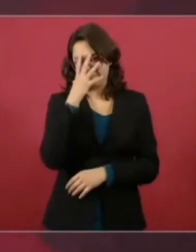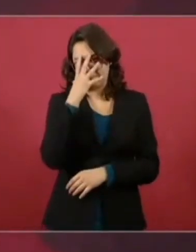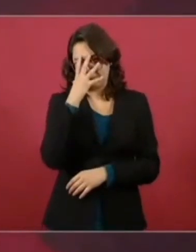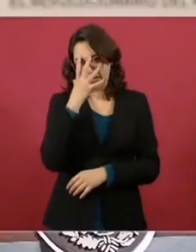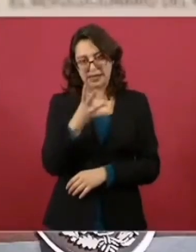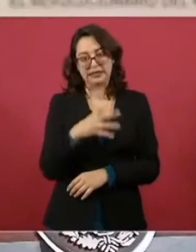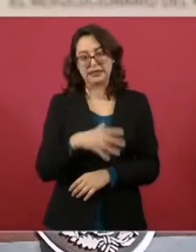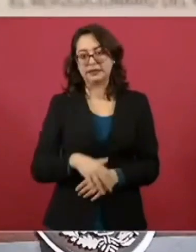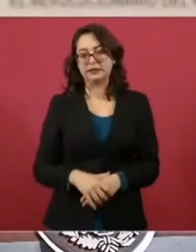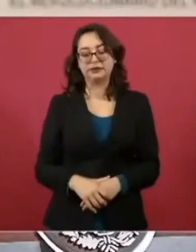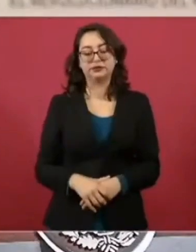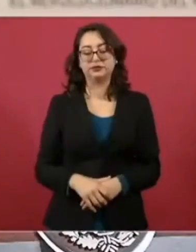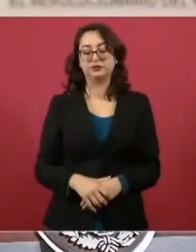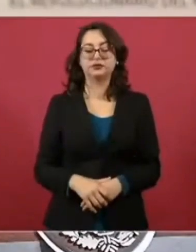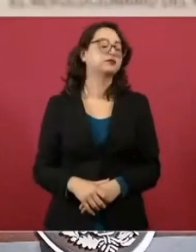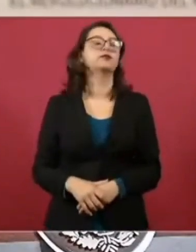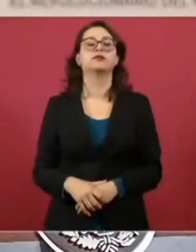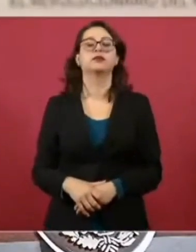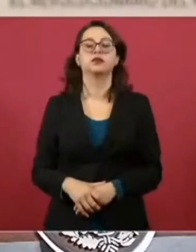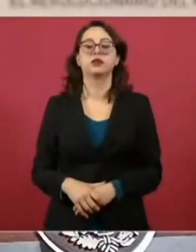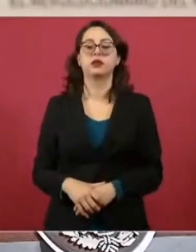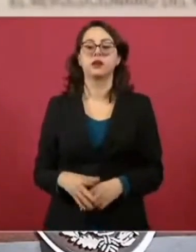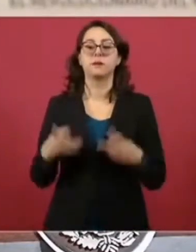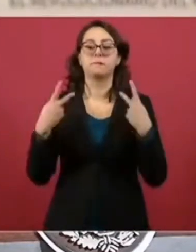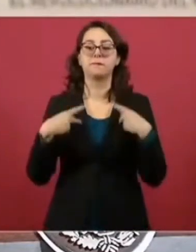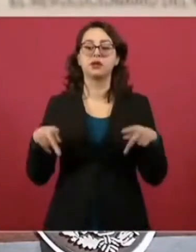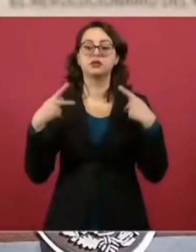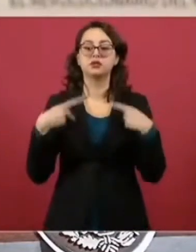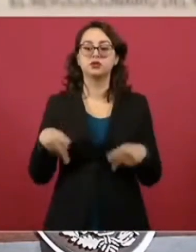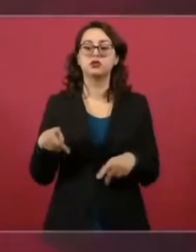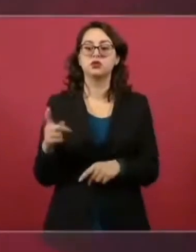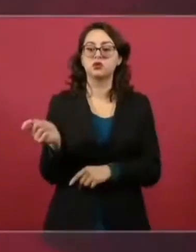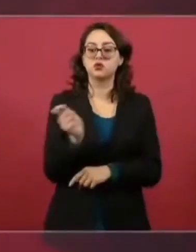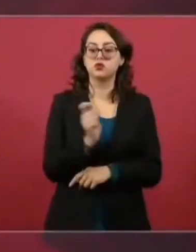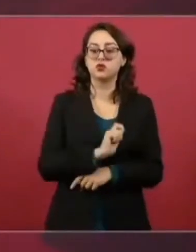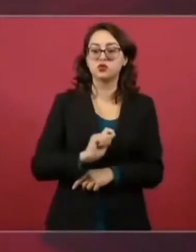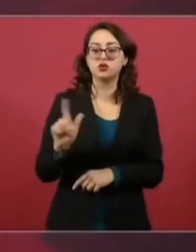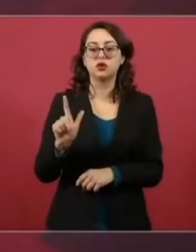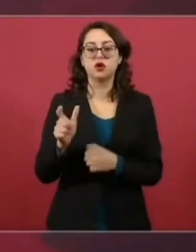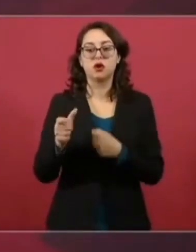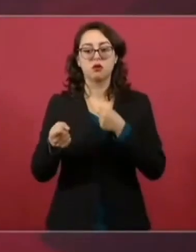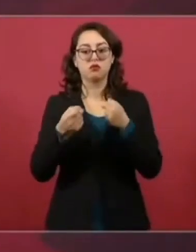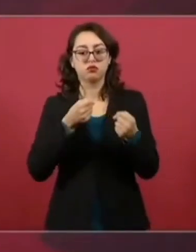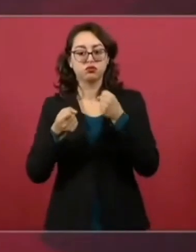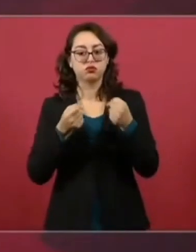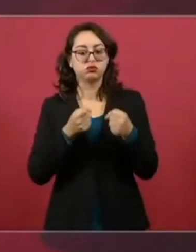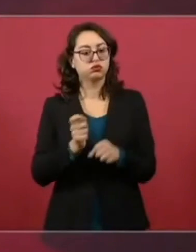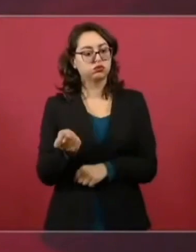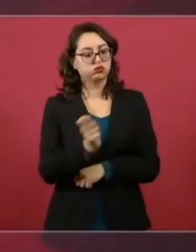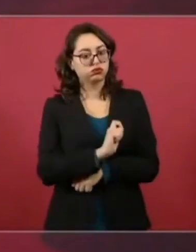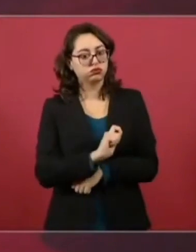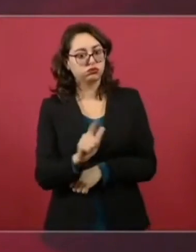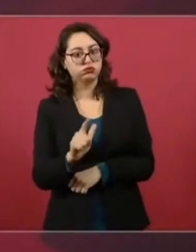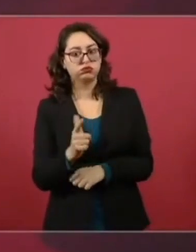que una gente, un profesional del periodismo,